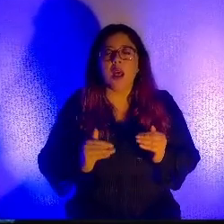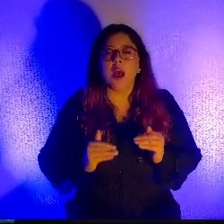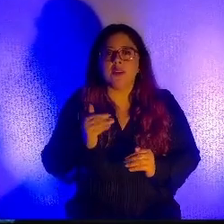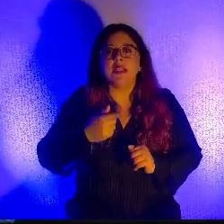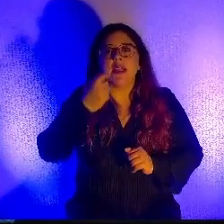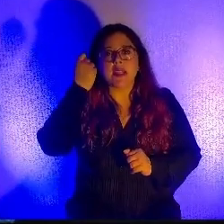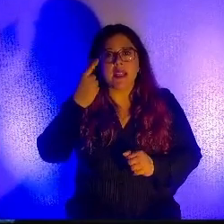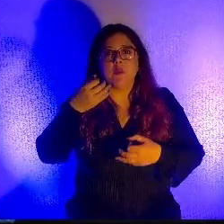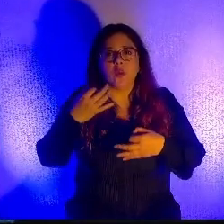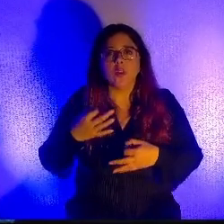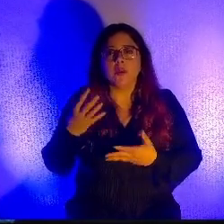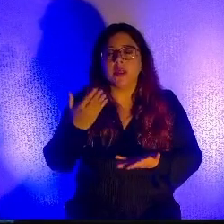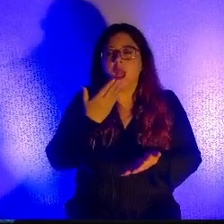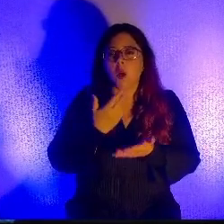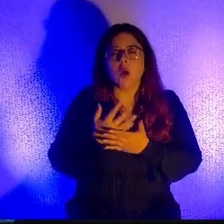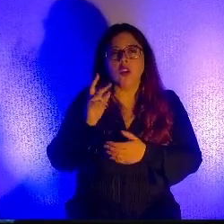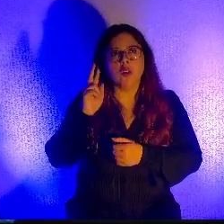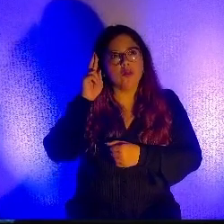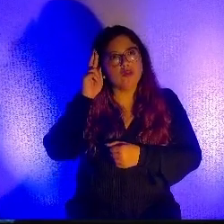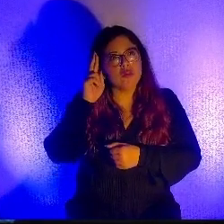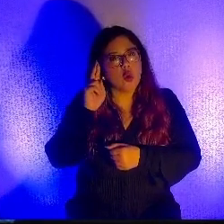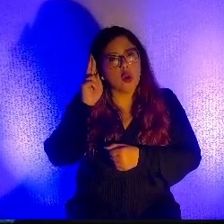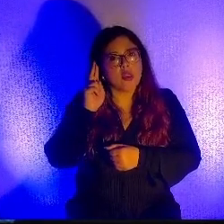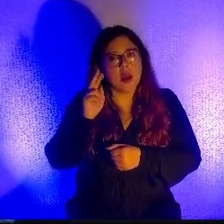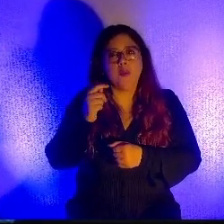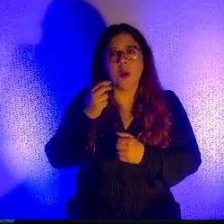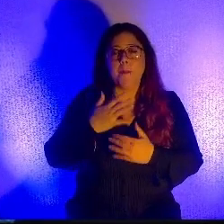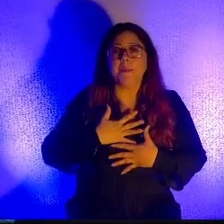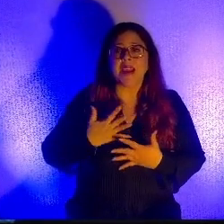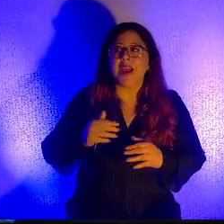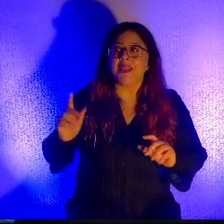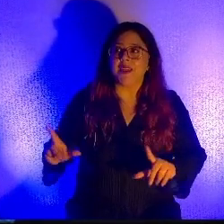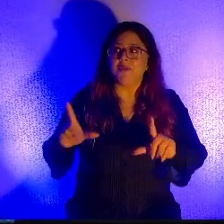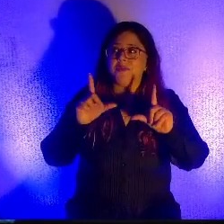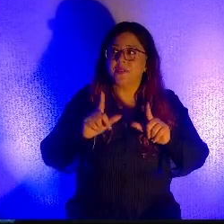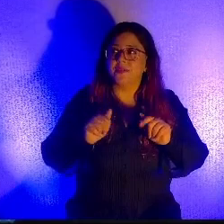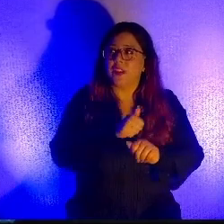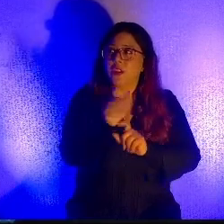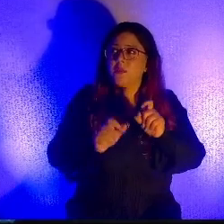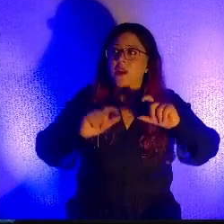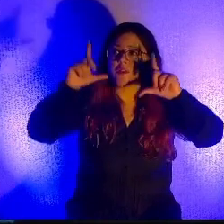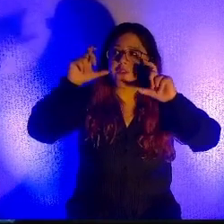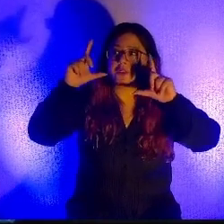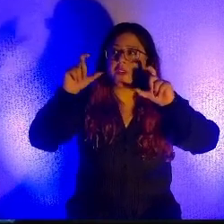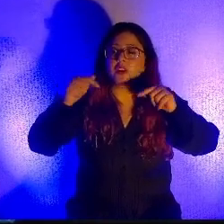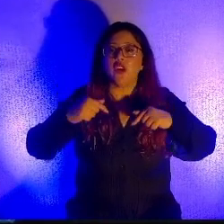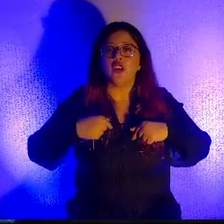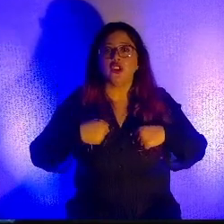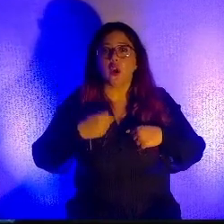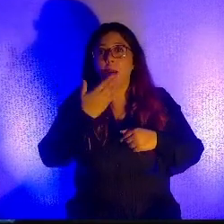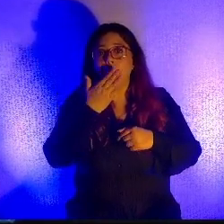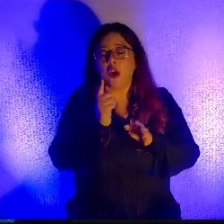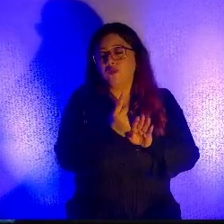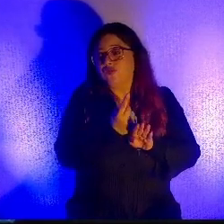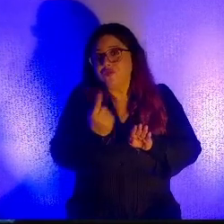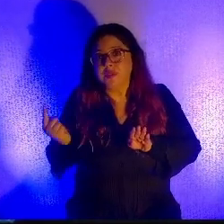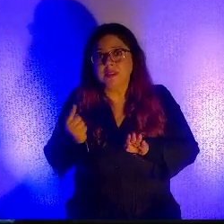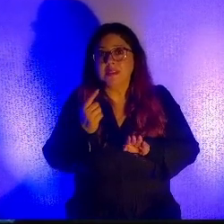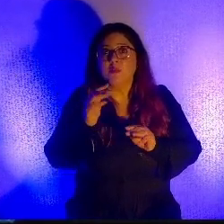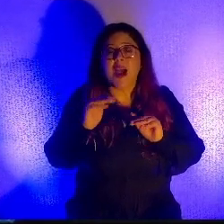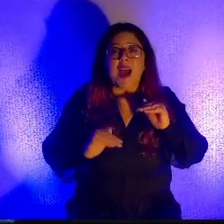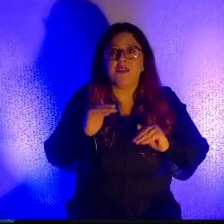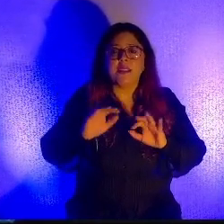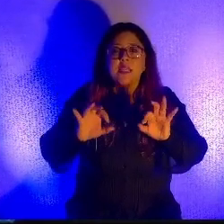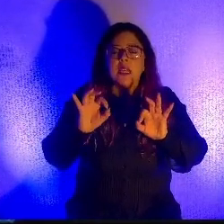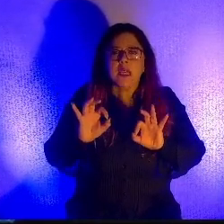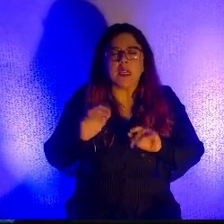revoluciones cuando miramos para atrás y me encanta este slide todos le gustan sacar fotos voy a salir aquí de la frente porque normalmente pensamos